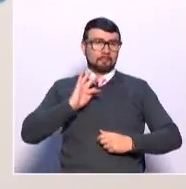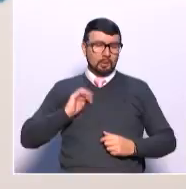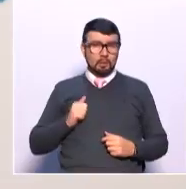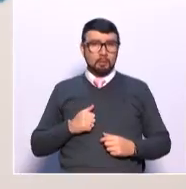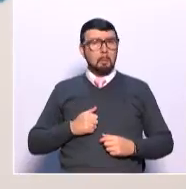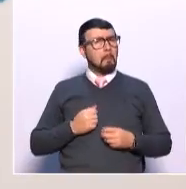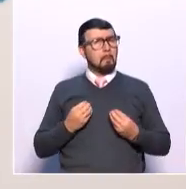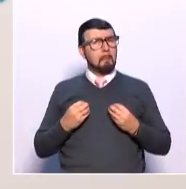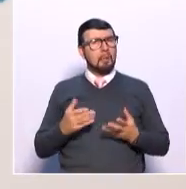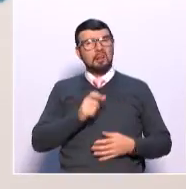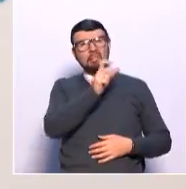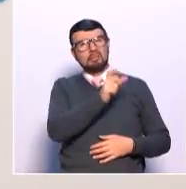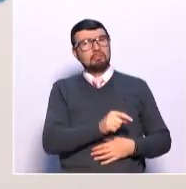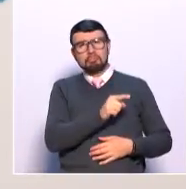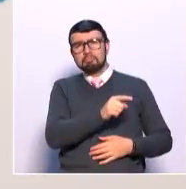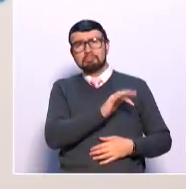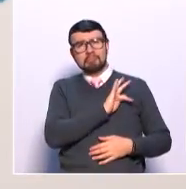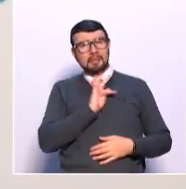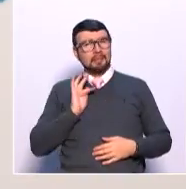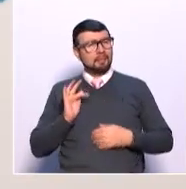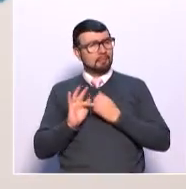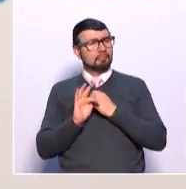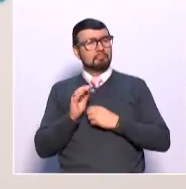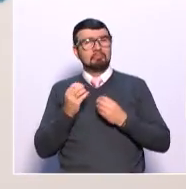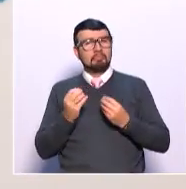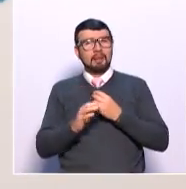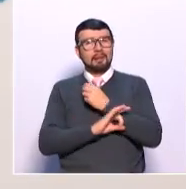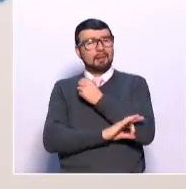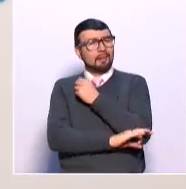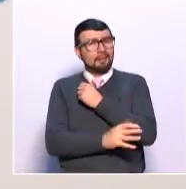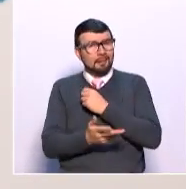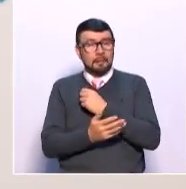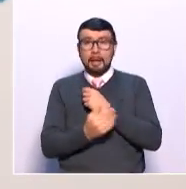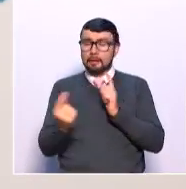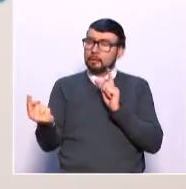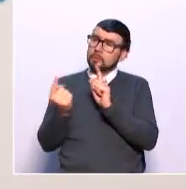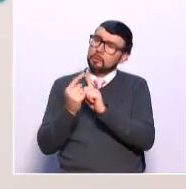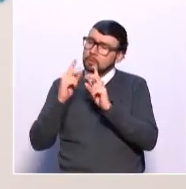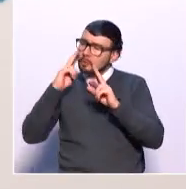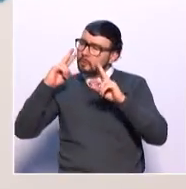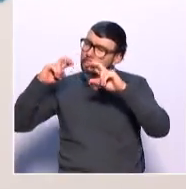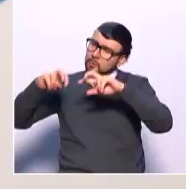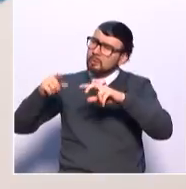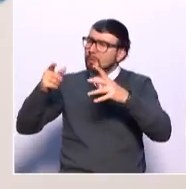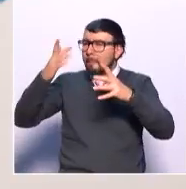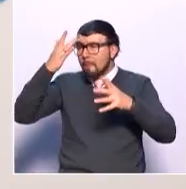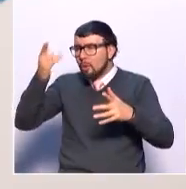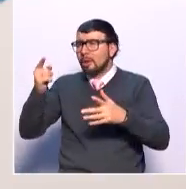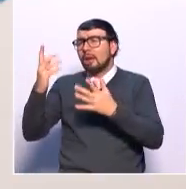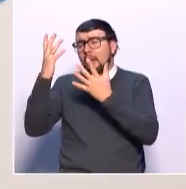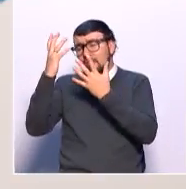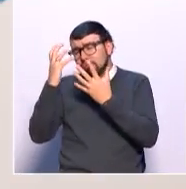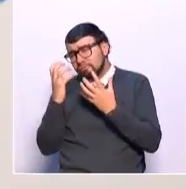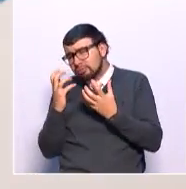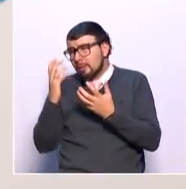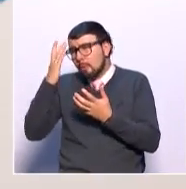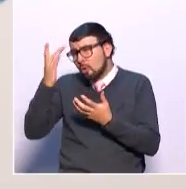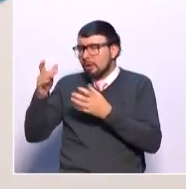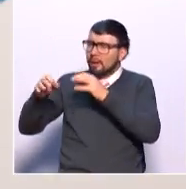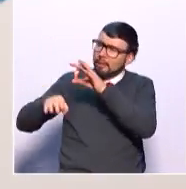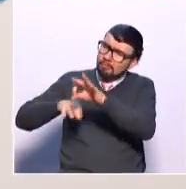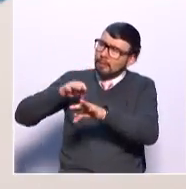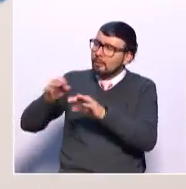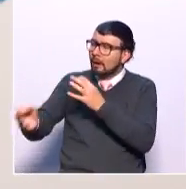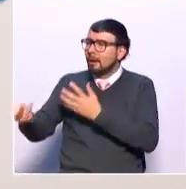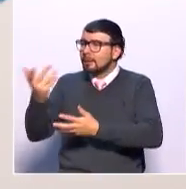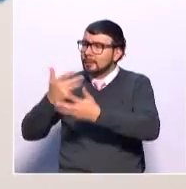que para poder entender qué es lo que tiene la persona que lo lleva a la depresión porque creemos que la